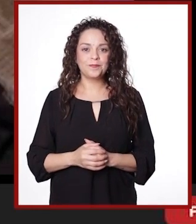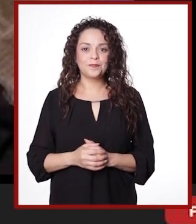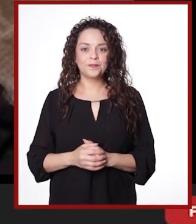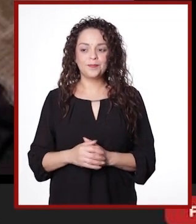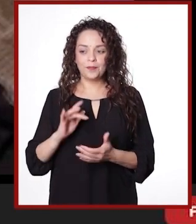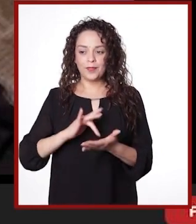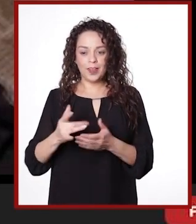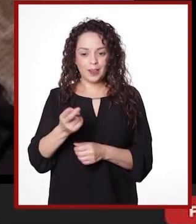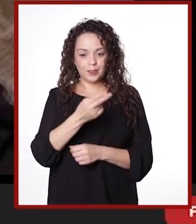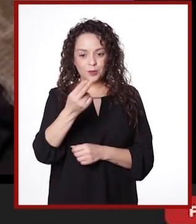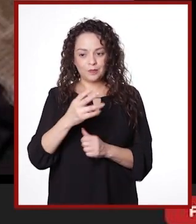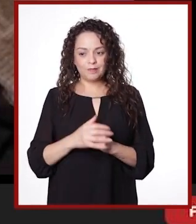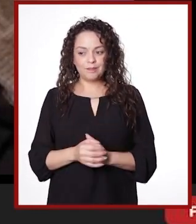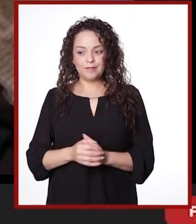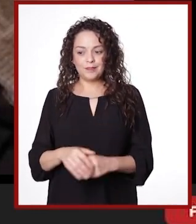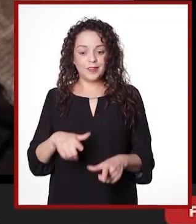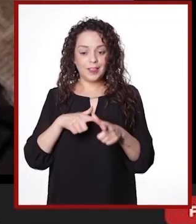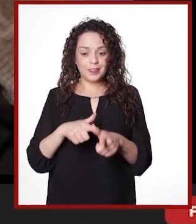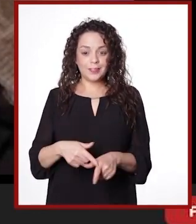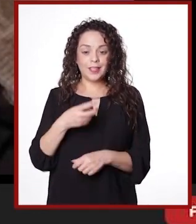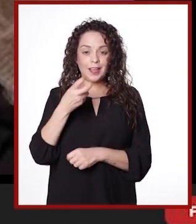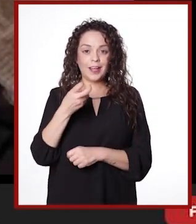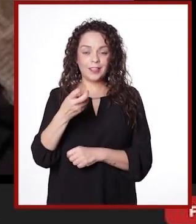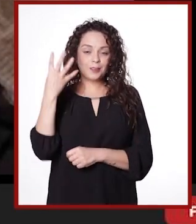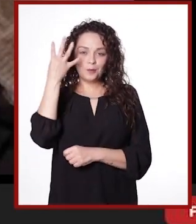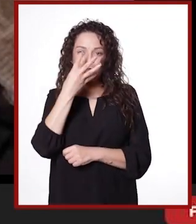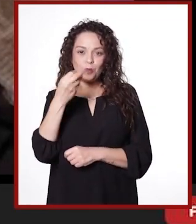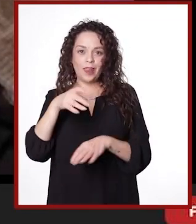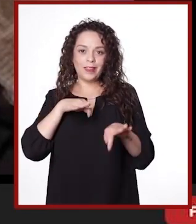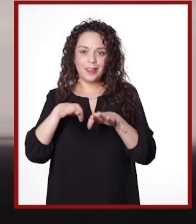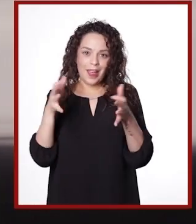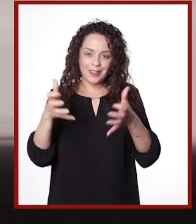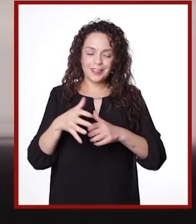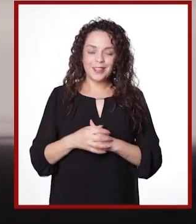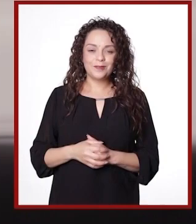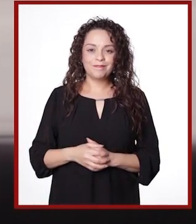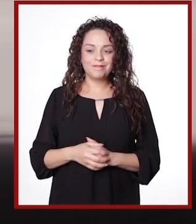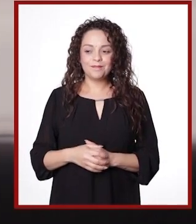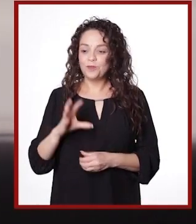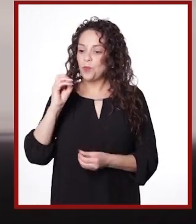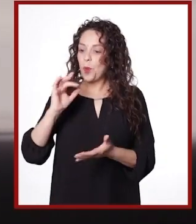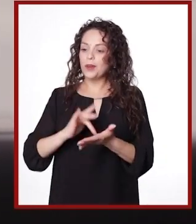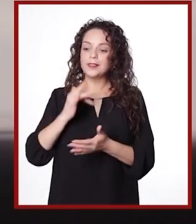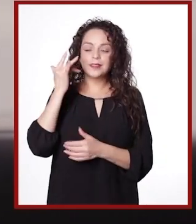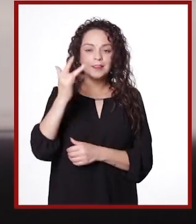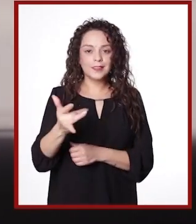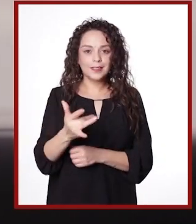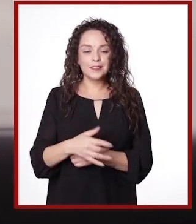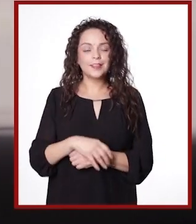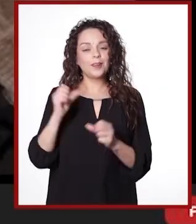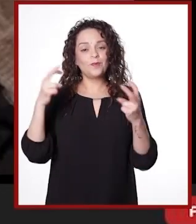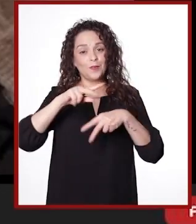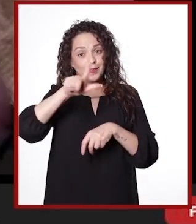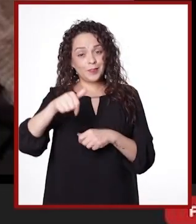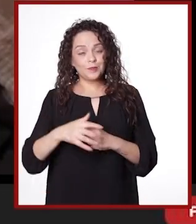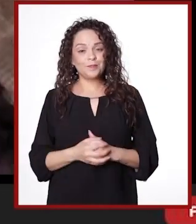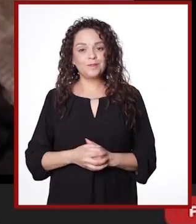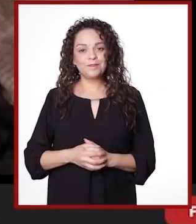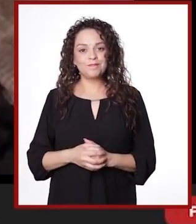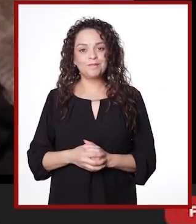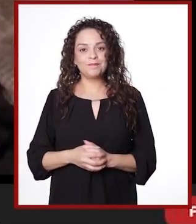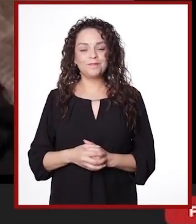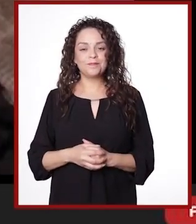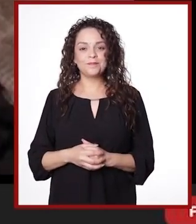gracias a ustedes y bueno, sigan con esta bonita labor que están haciendo. Muchas gracias. Hasta luego. Chao, chao.